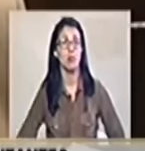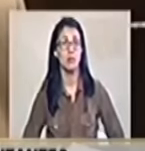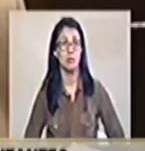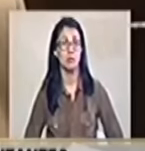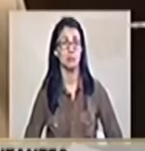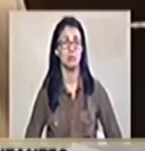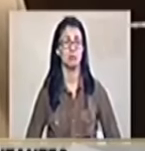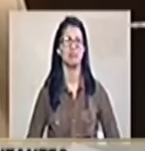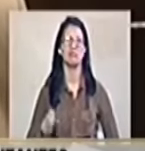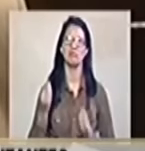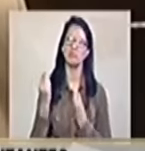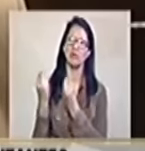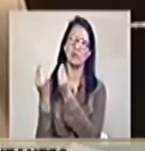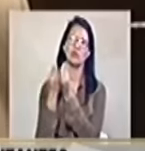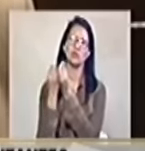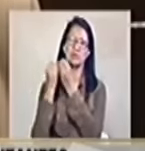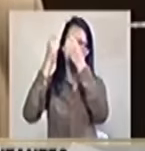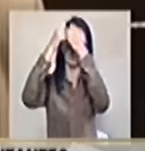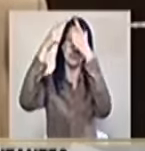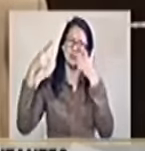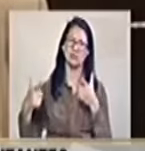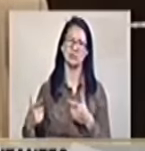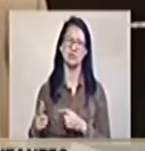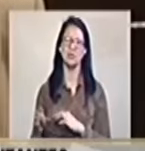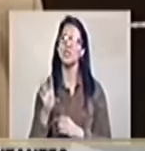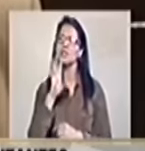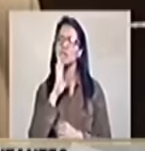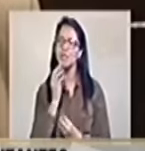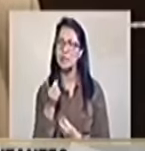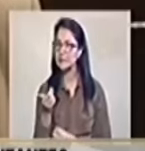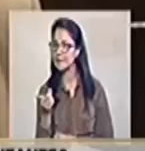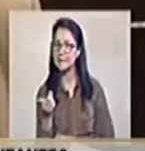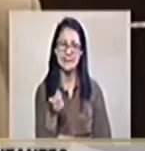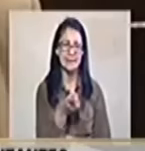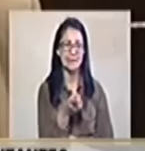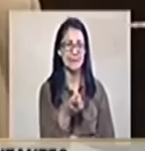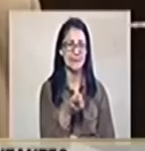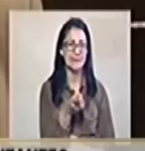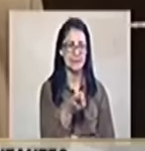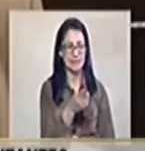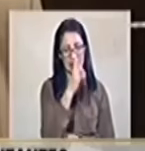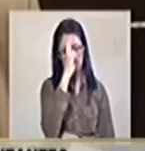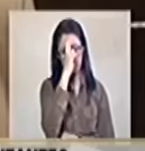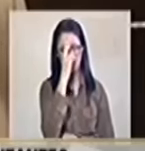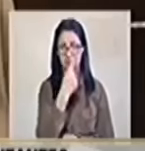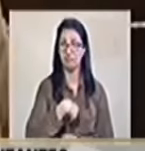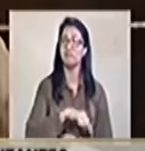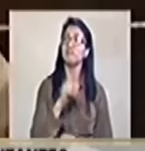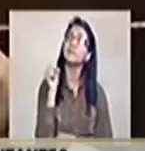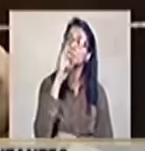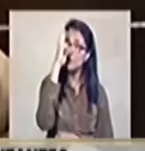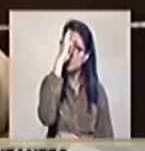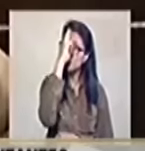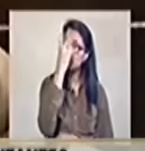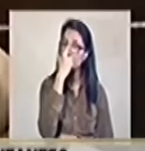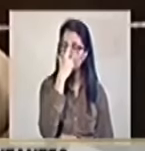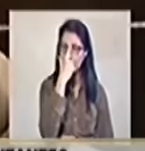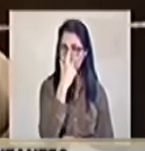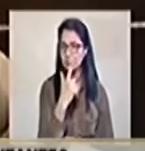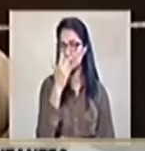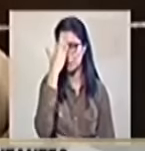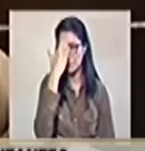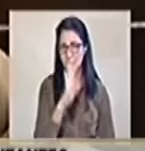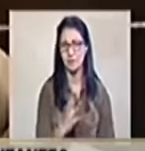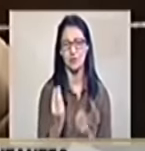Estado no estaba dando la razón a aquellos que vamos a votar que sí. Puede que haya quienes no compartan la tesis del Consejo de